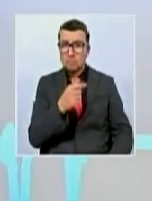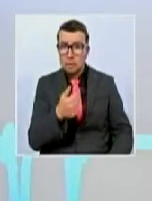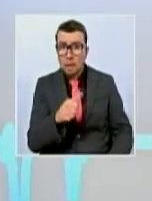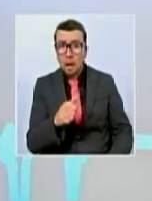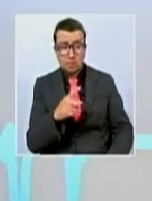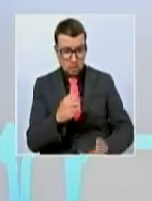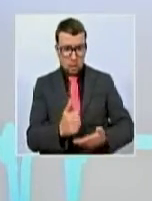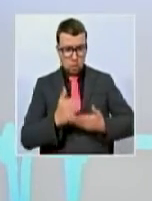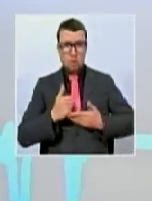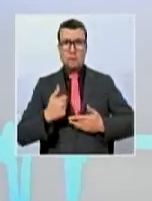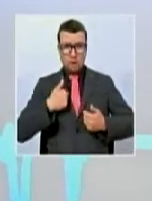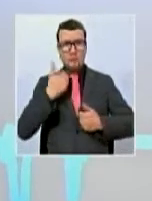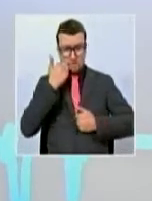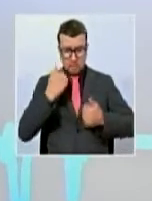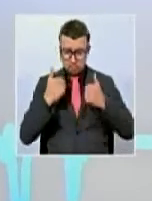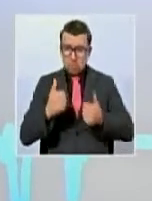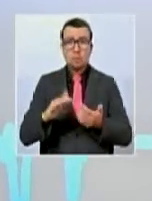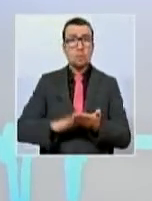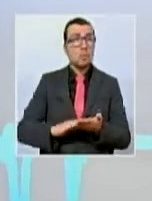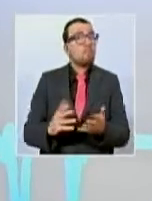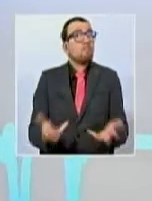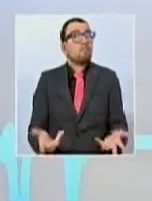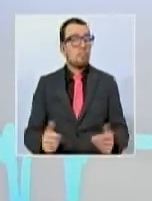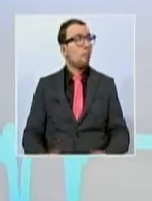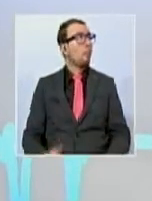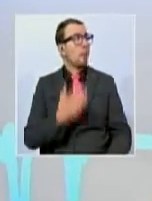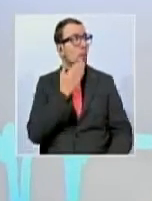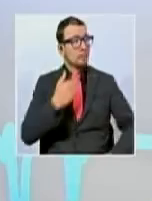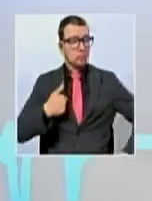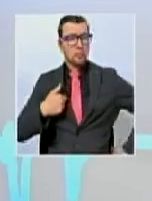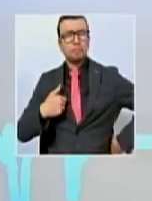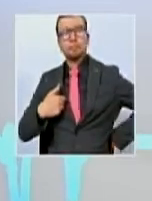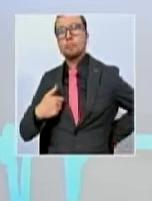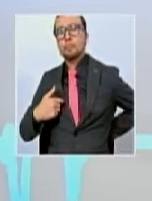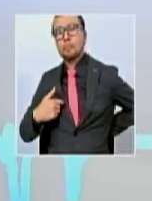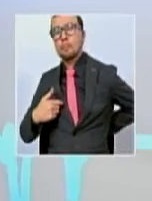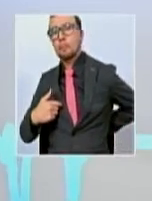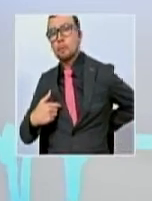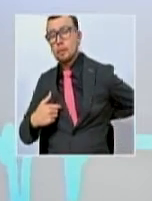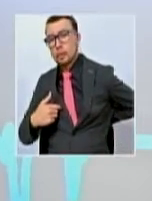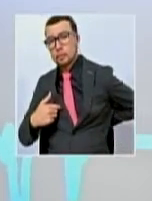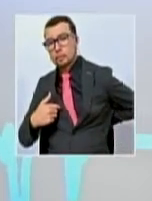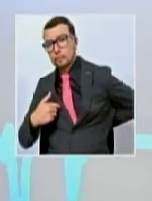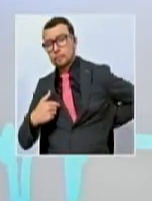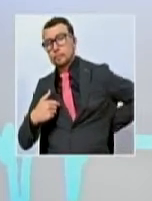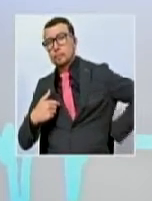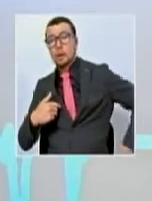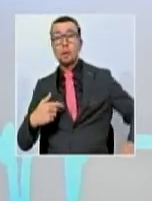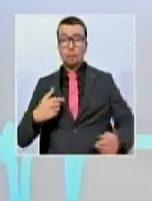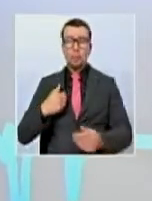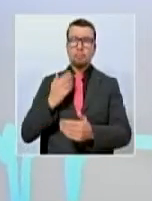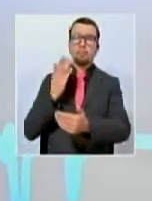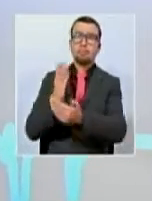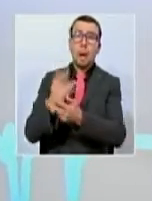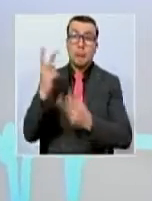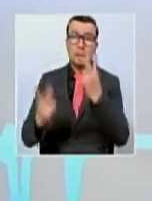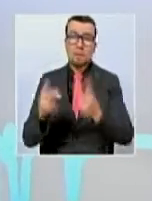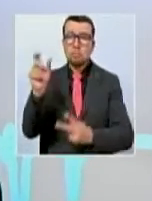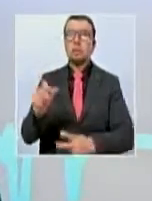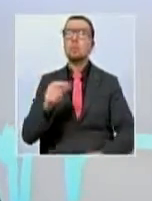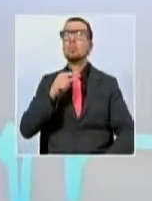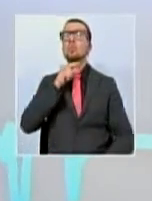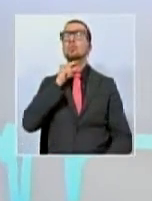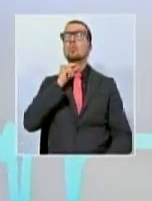su enfermedad? Cierto día tuve que ir a atender a un sacerdote, a hacerle una visita médica domiciliaria, y él me dijo,